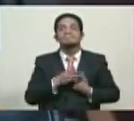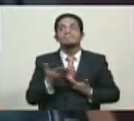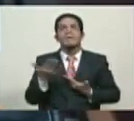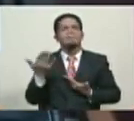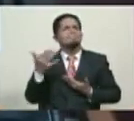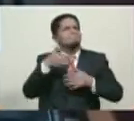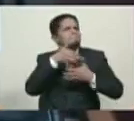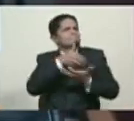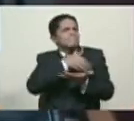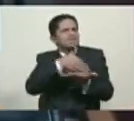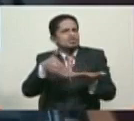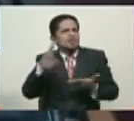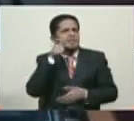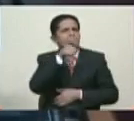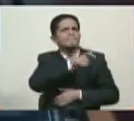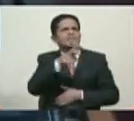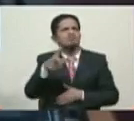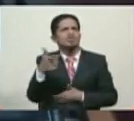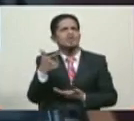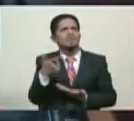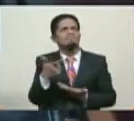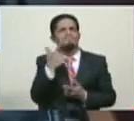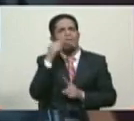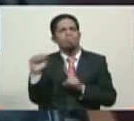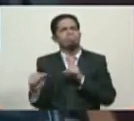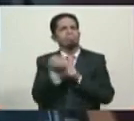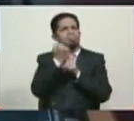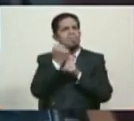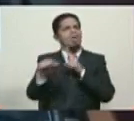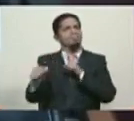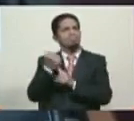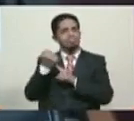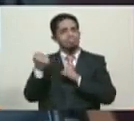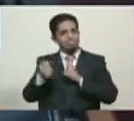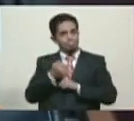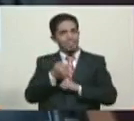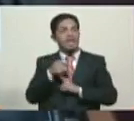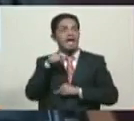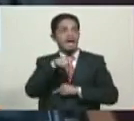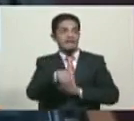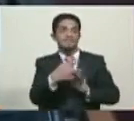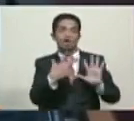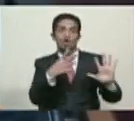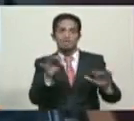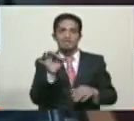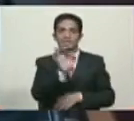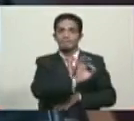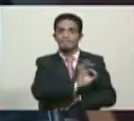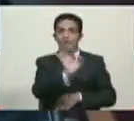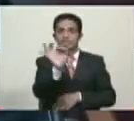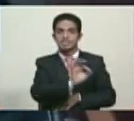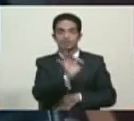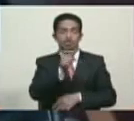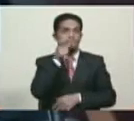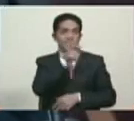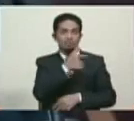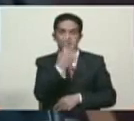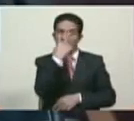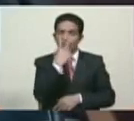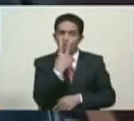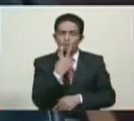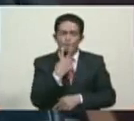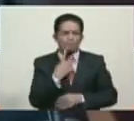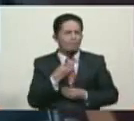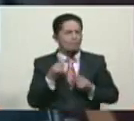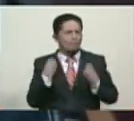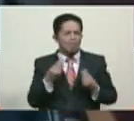seres humanos despojados y excluidos de todo. A ese 80% de venezolanos que vive en pobreza crítica,